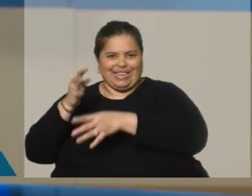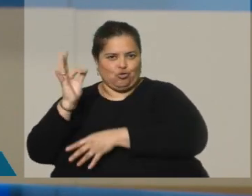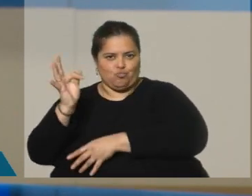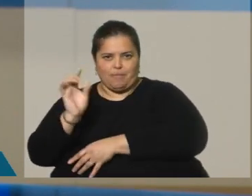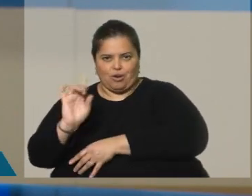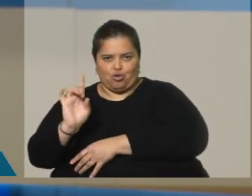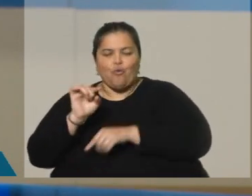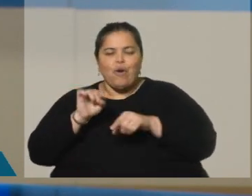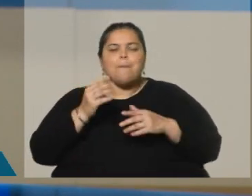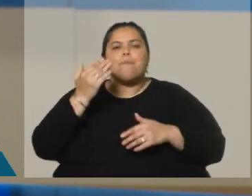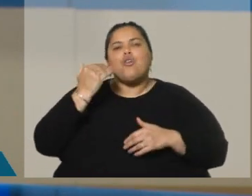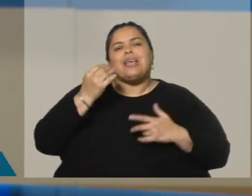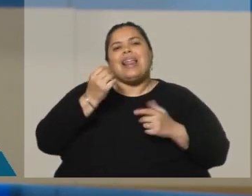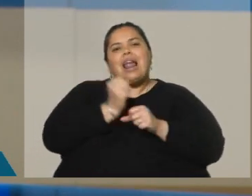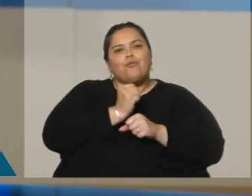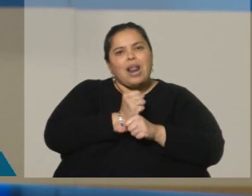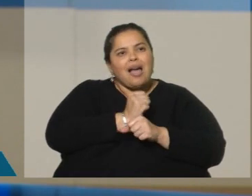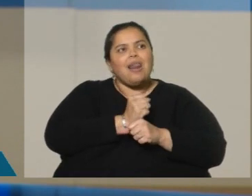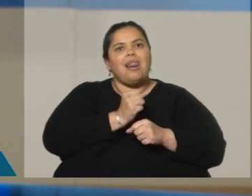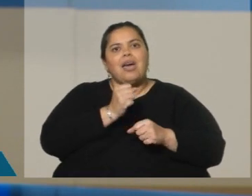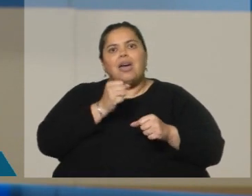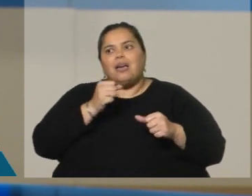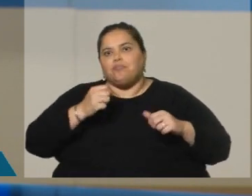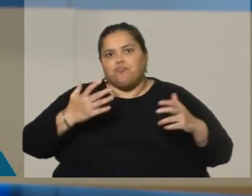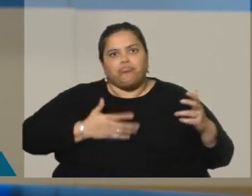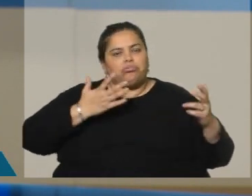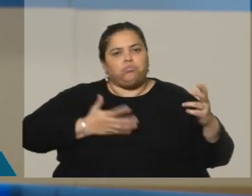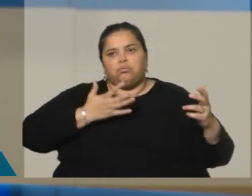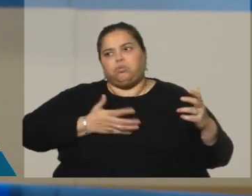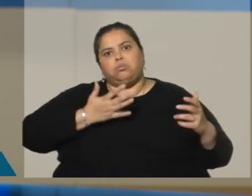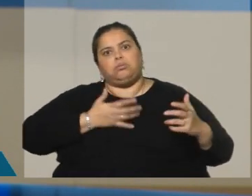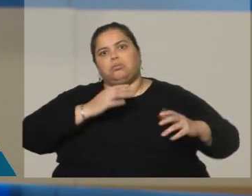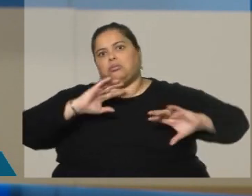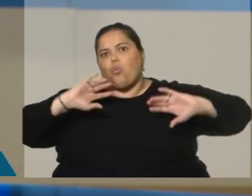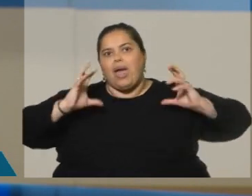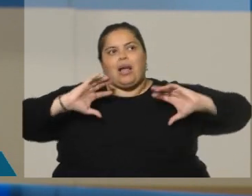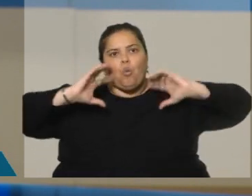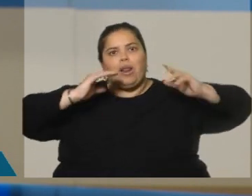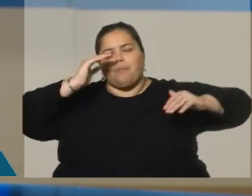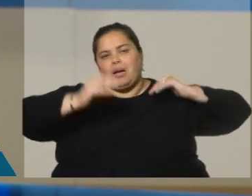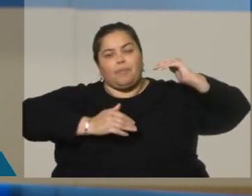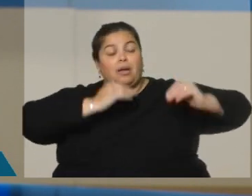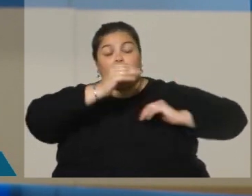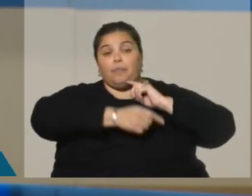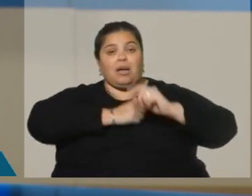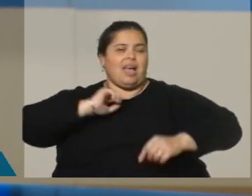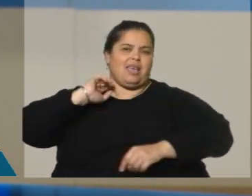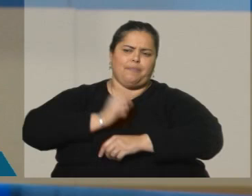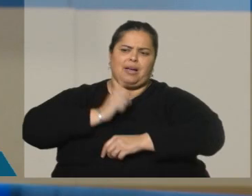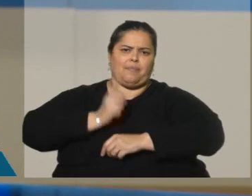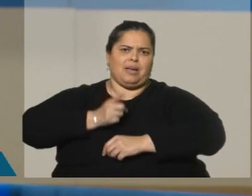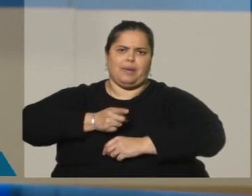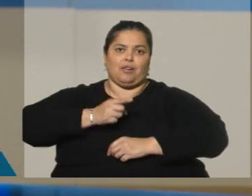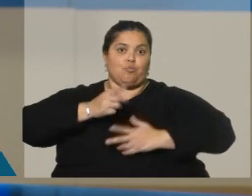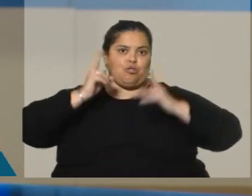desorden laboral que se fundamentaba principalmente y está muy relacionado con